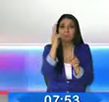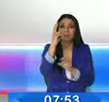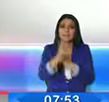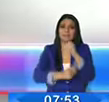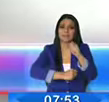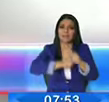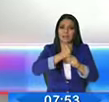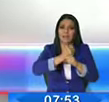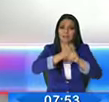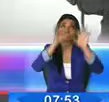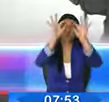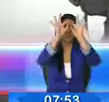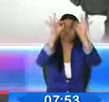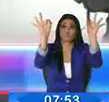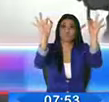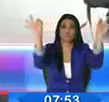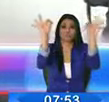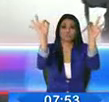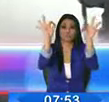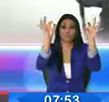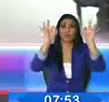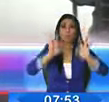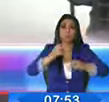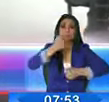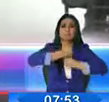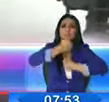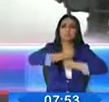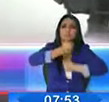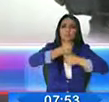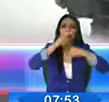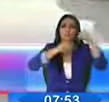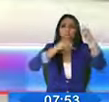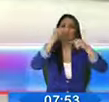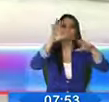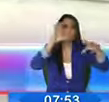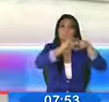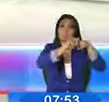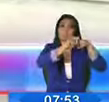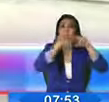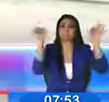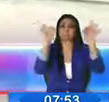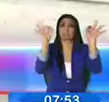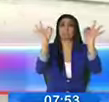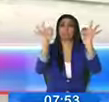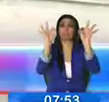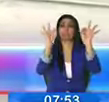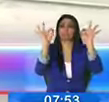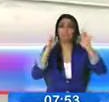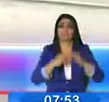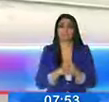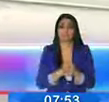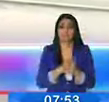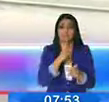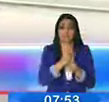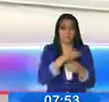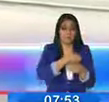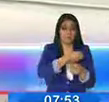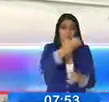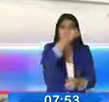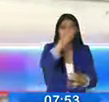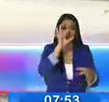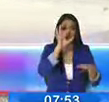electrocutó con una varita mientras se ganaba la vida en una construcción cuando varios